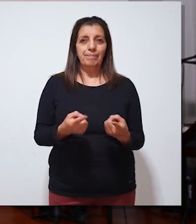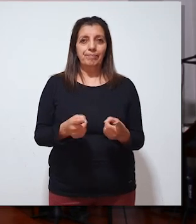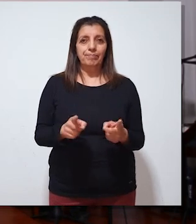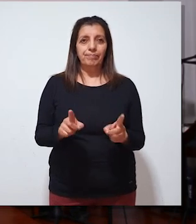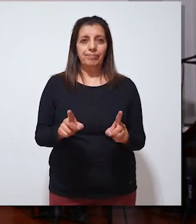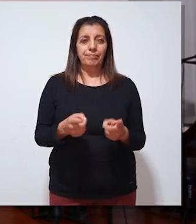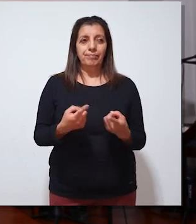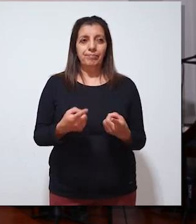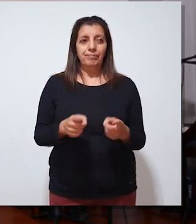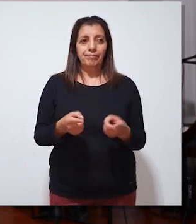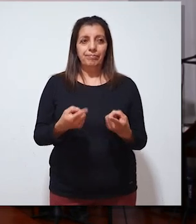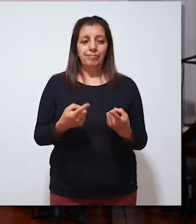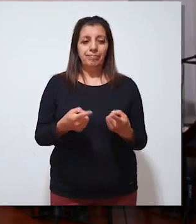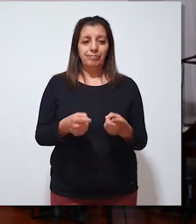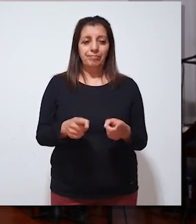Te